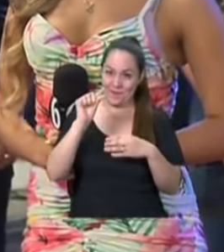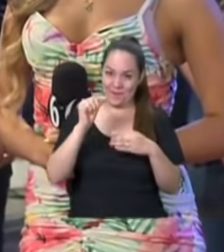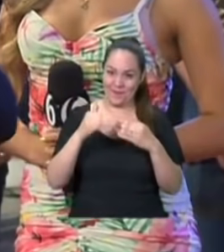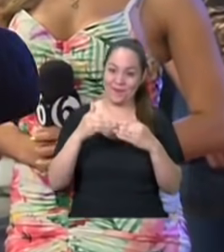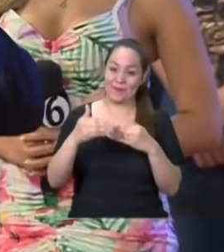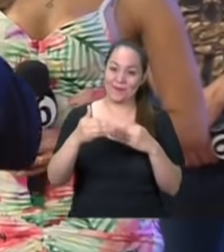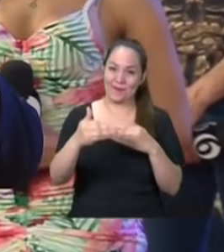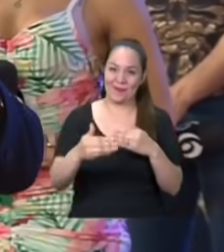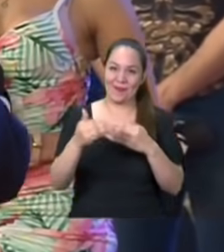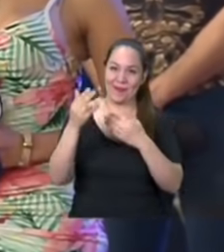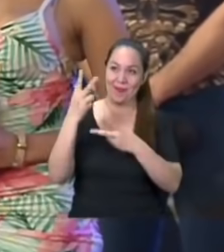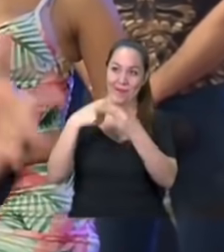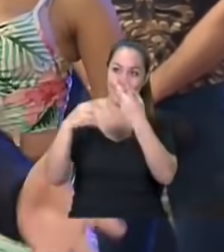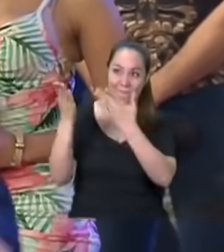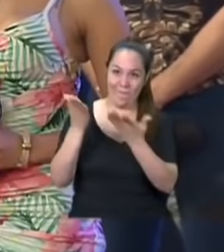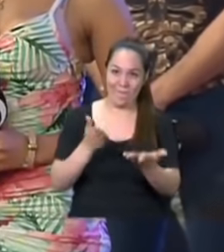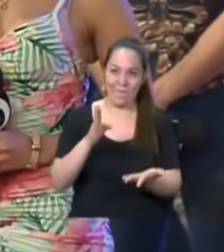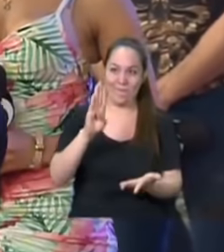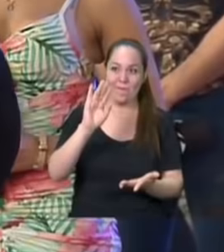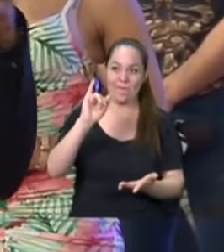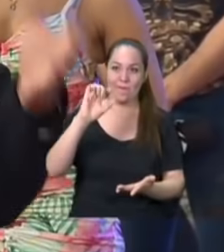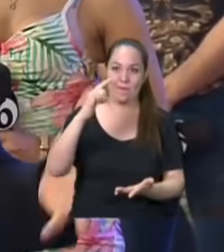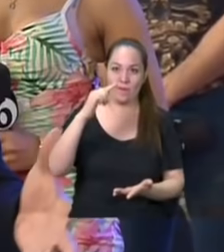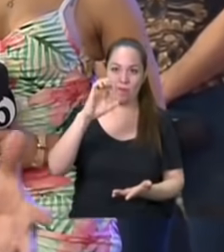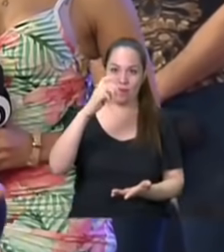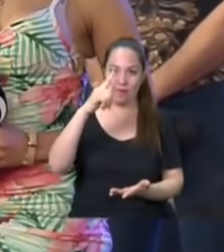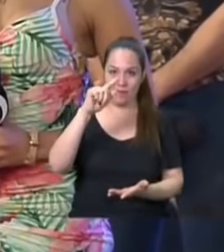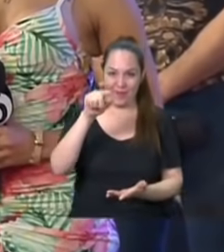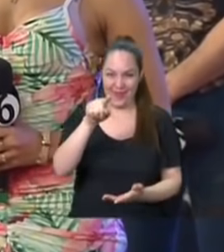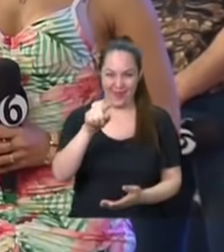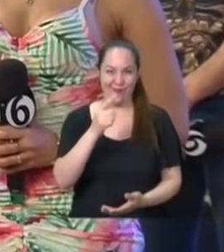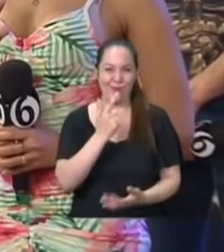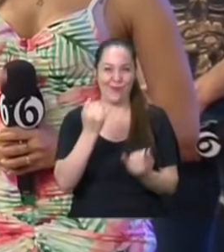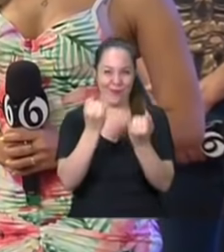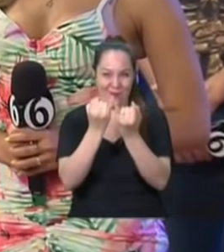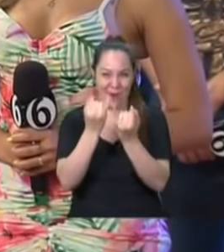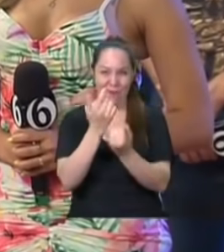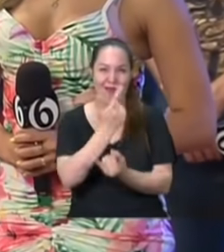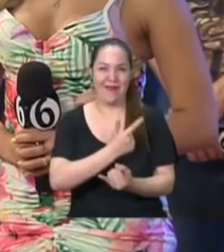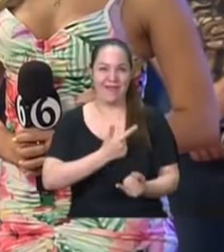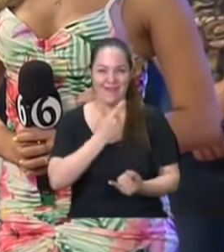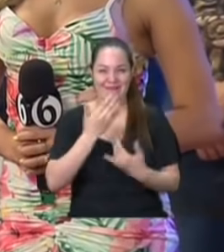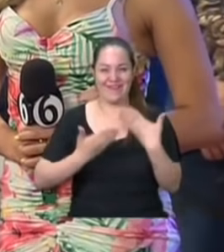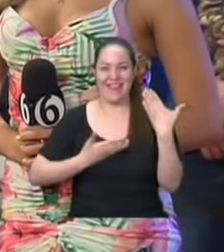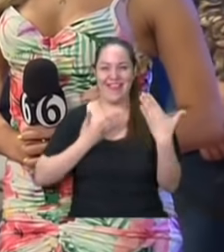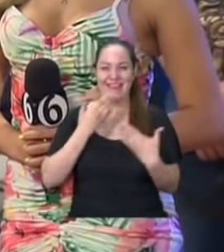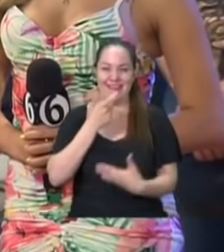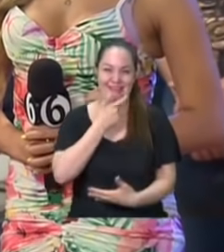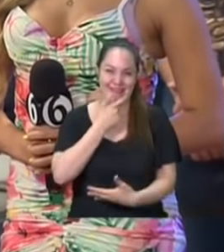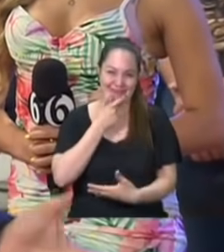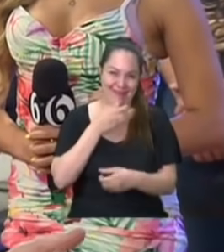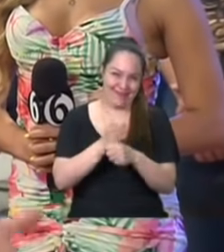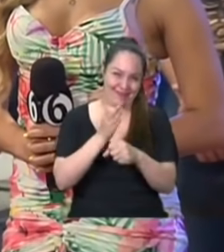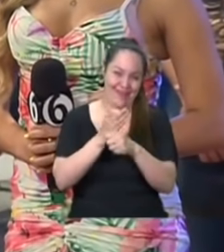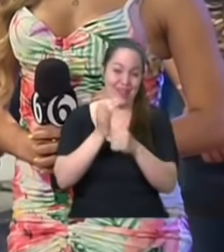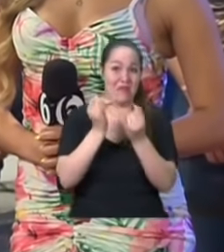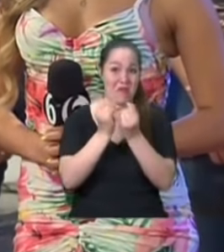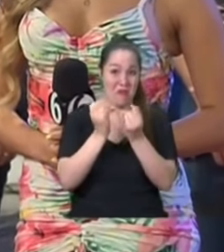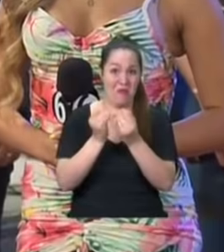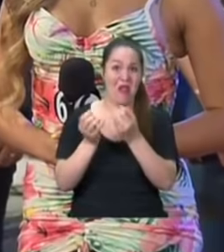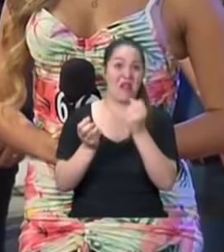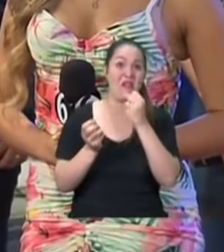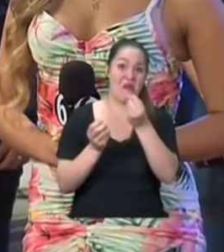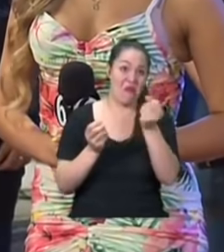cuento, así como tú la recibes muy bien, la disfrutas y te hace la noche, bueno, pues hay personas que están en contra. Me llegan